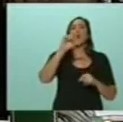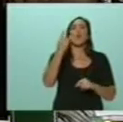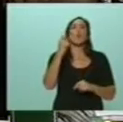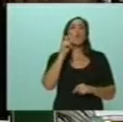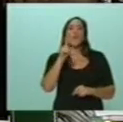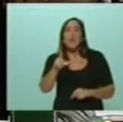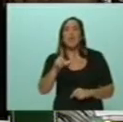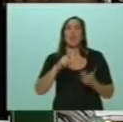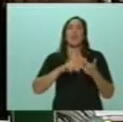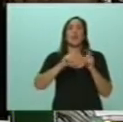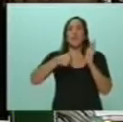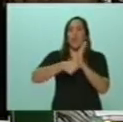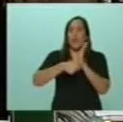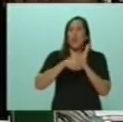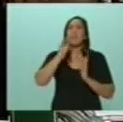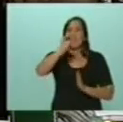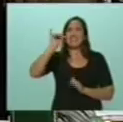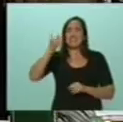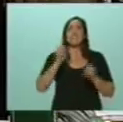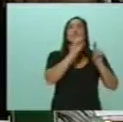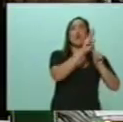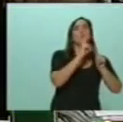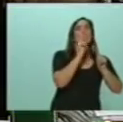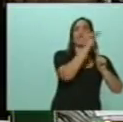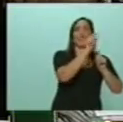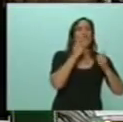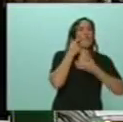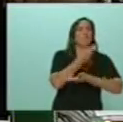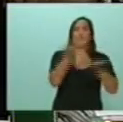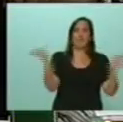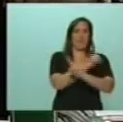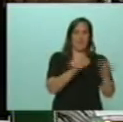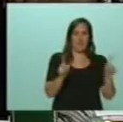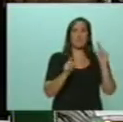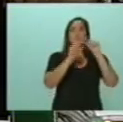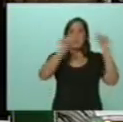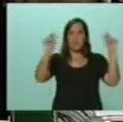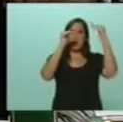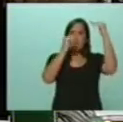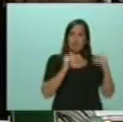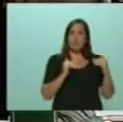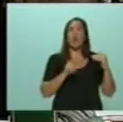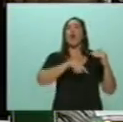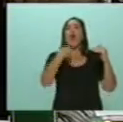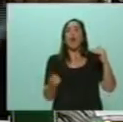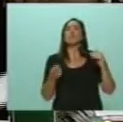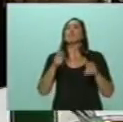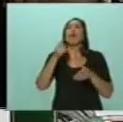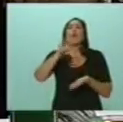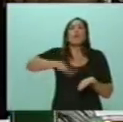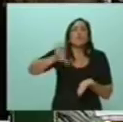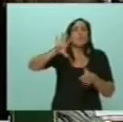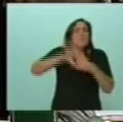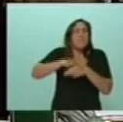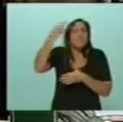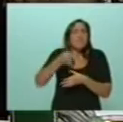número de documento de identidad, etcétera. Y también otras donde van a estar las zonas afectadas por localidad.